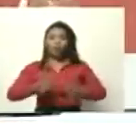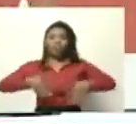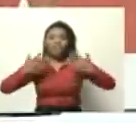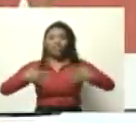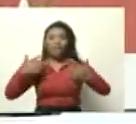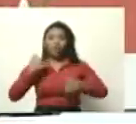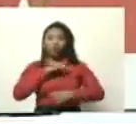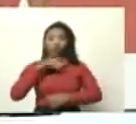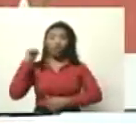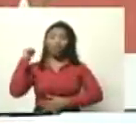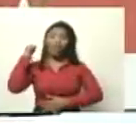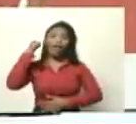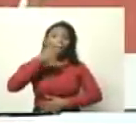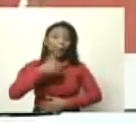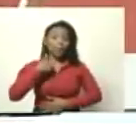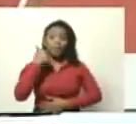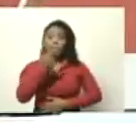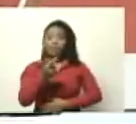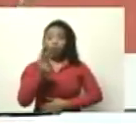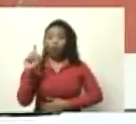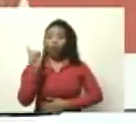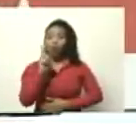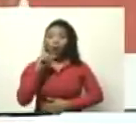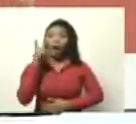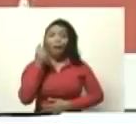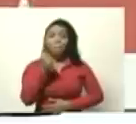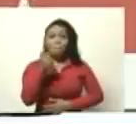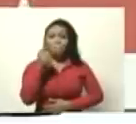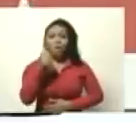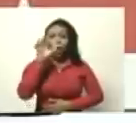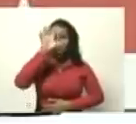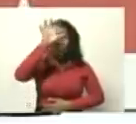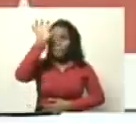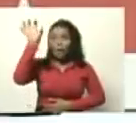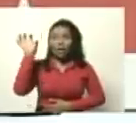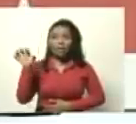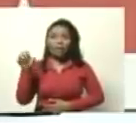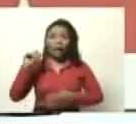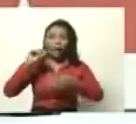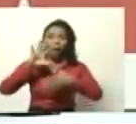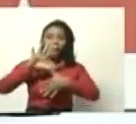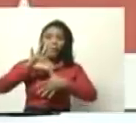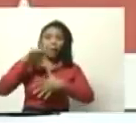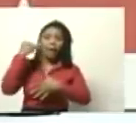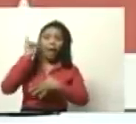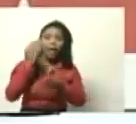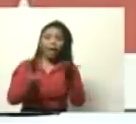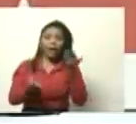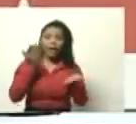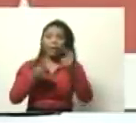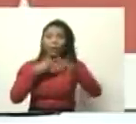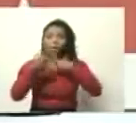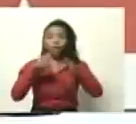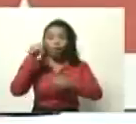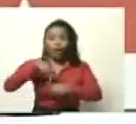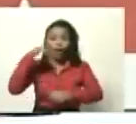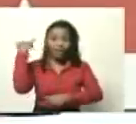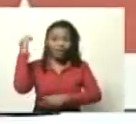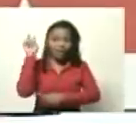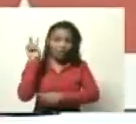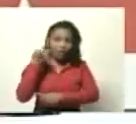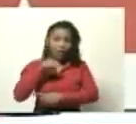tenemos tiempo diciendo que no hay muy pocos países en América que tengan la estabilidad política que tiene Venezuela en este